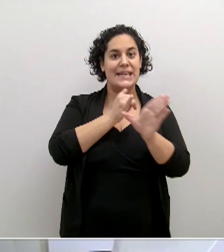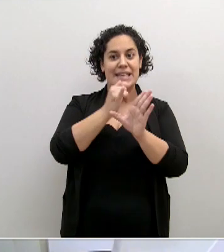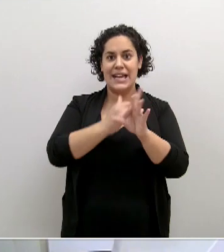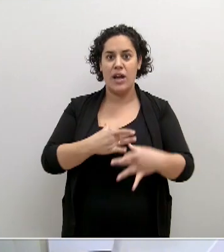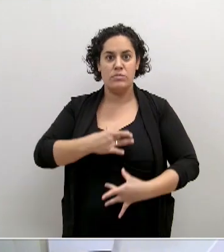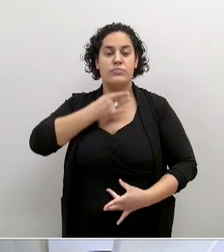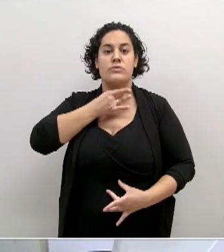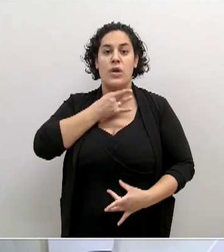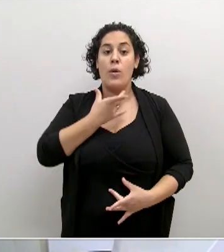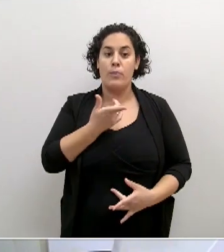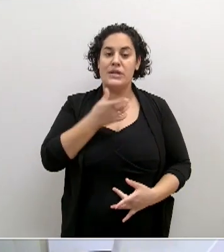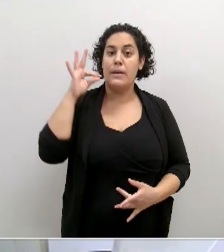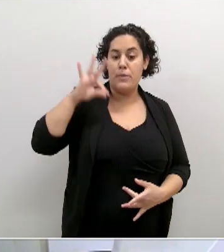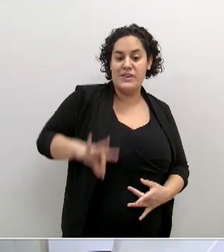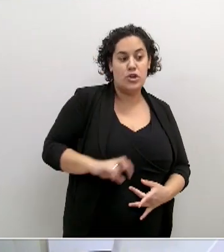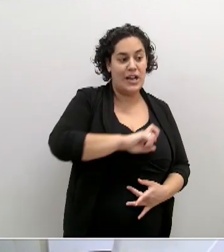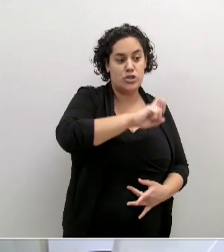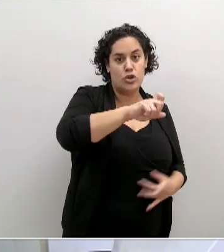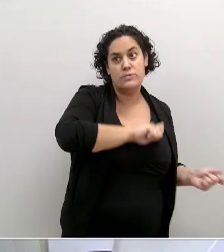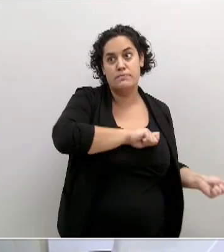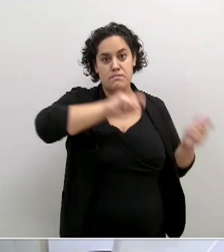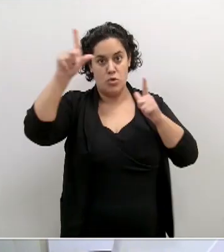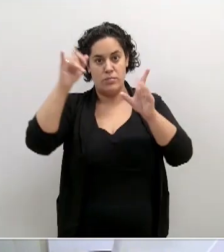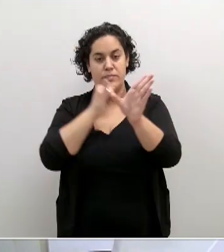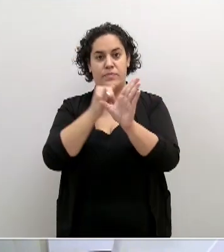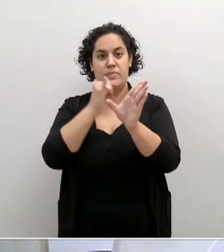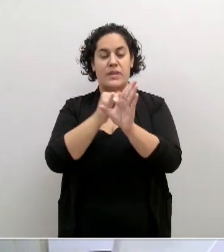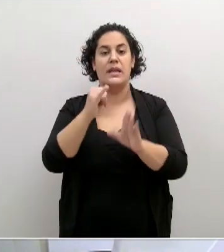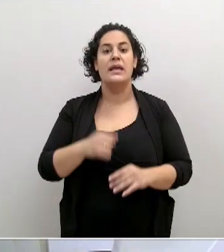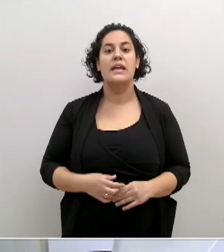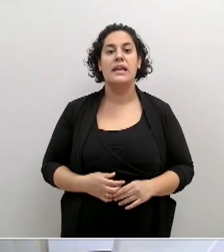personas se trasladarán a otros hospitales de la región. No es una cuestión de que el hospital de